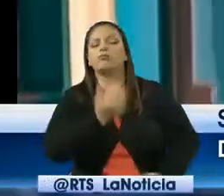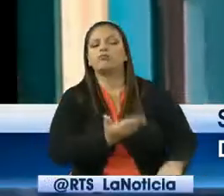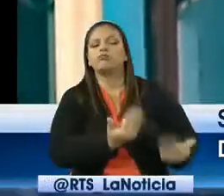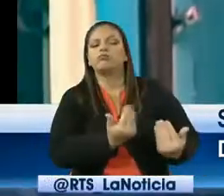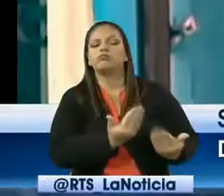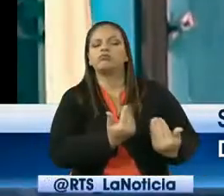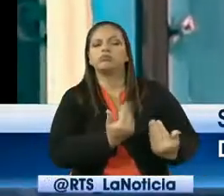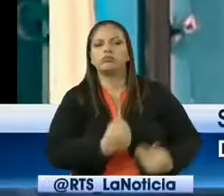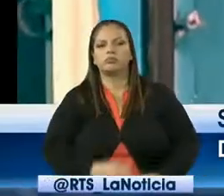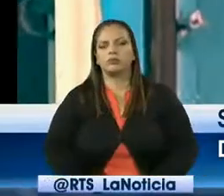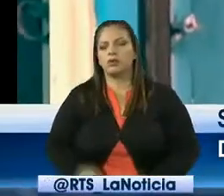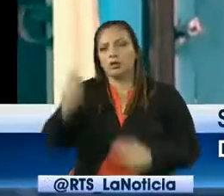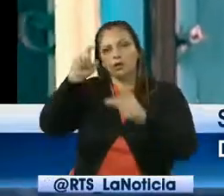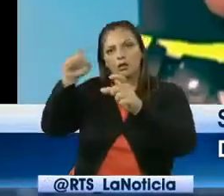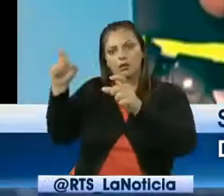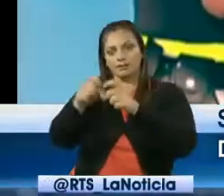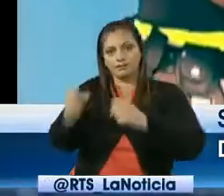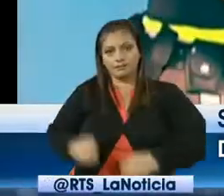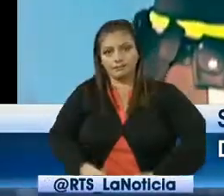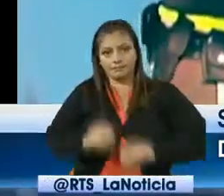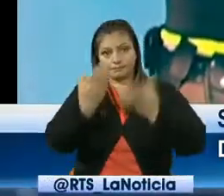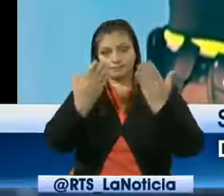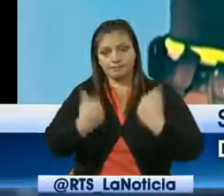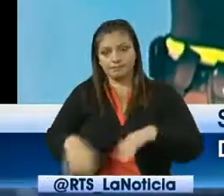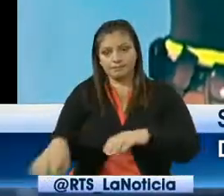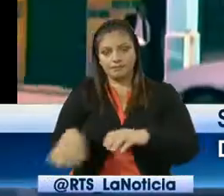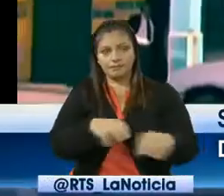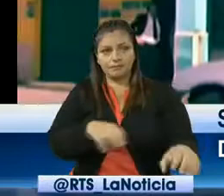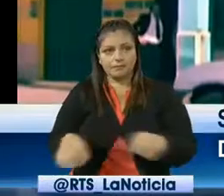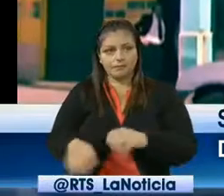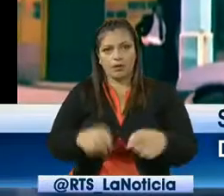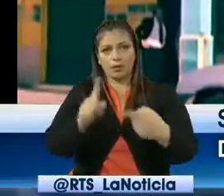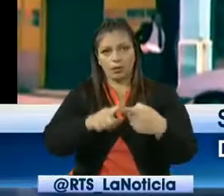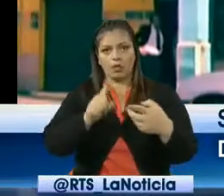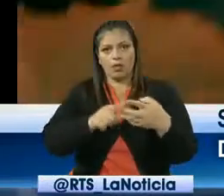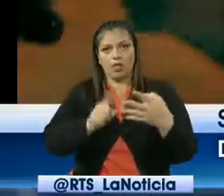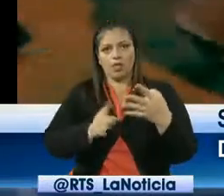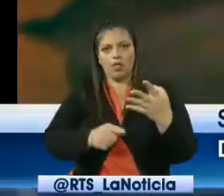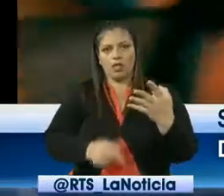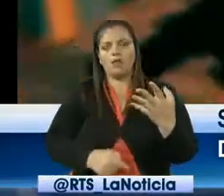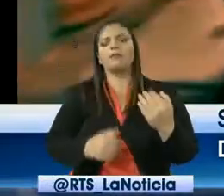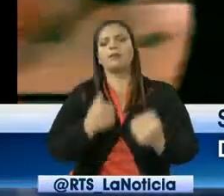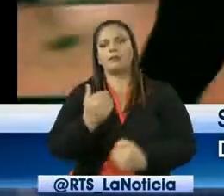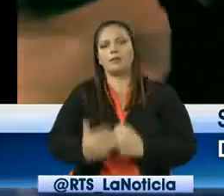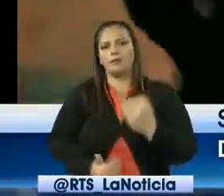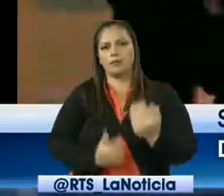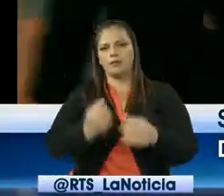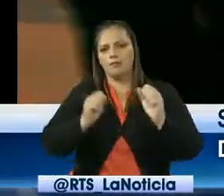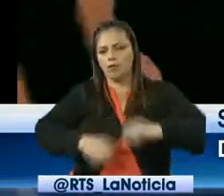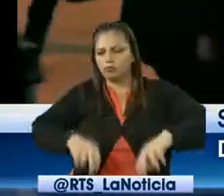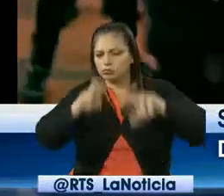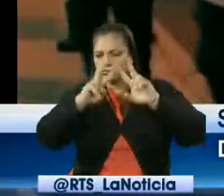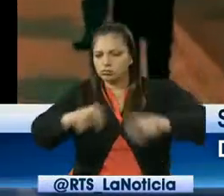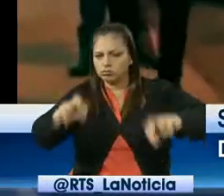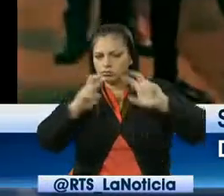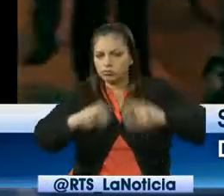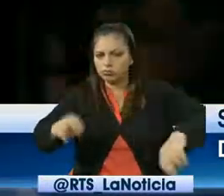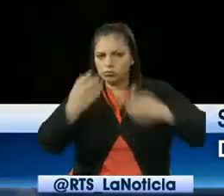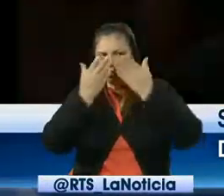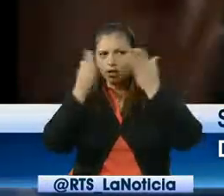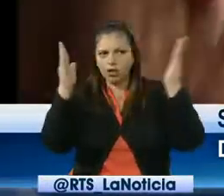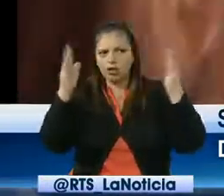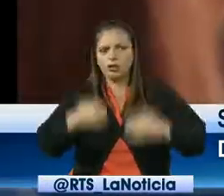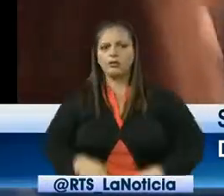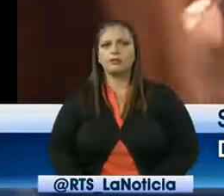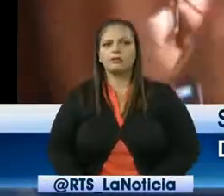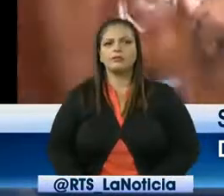La fiscalía aseguró que esta y otras diligencias se darán para esclarecer el hecho. No va a haber declaración, es reconstrucción